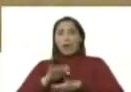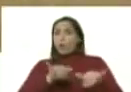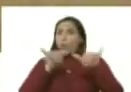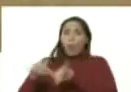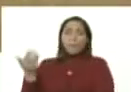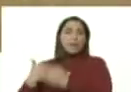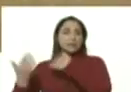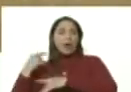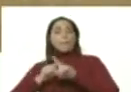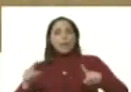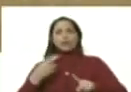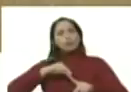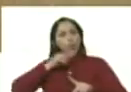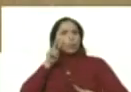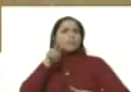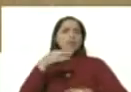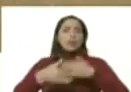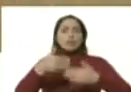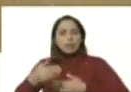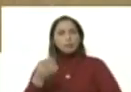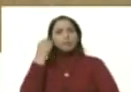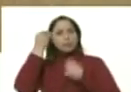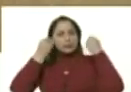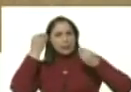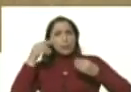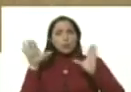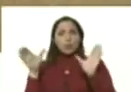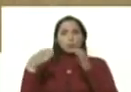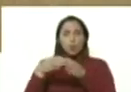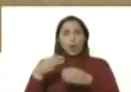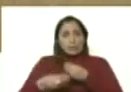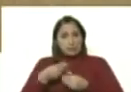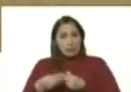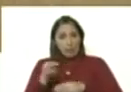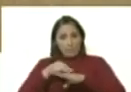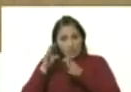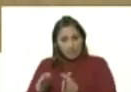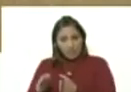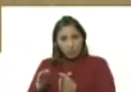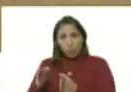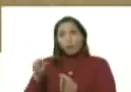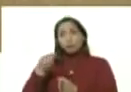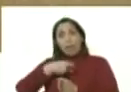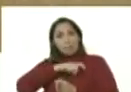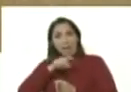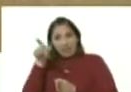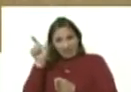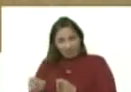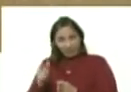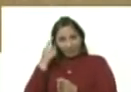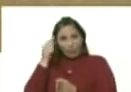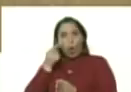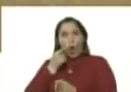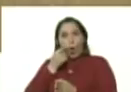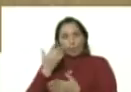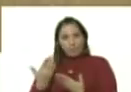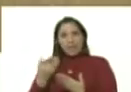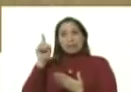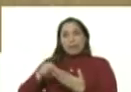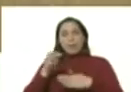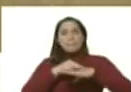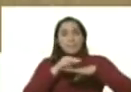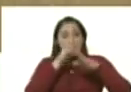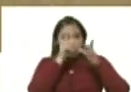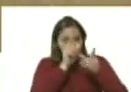estamos viendo hacia adelante y creemos que esta reunión con el ministro Borrell, como también con el ministro